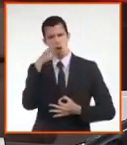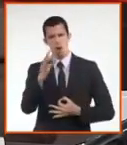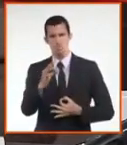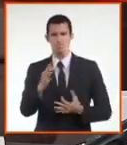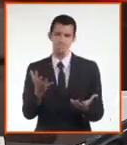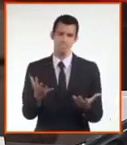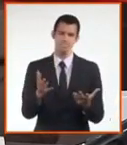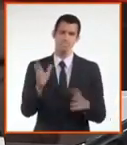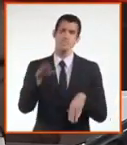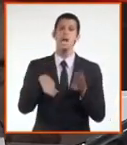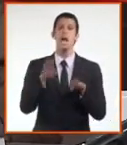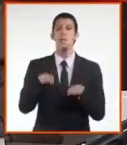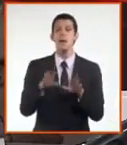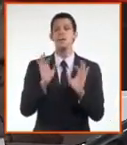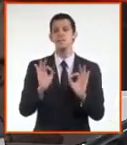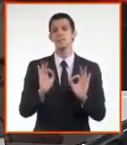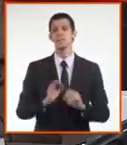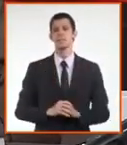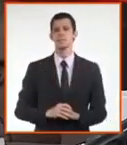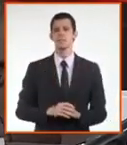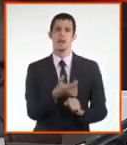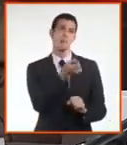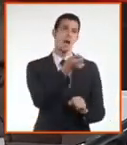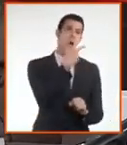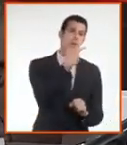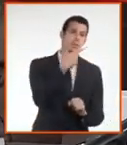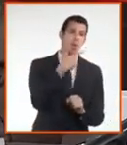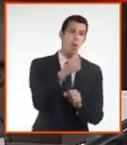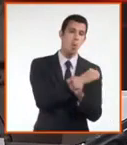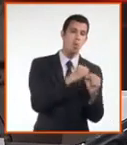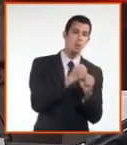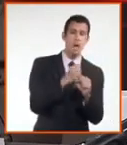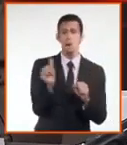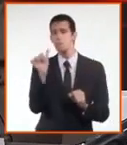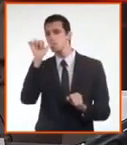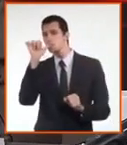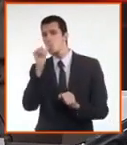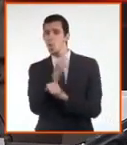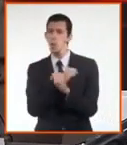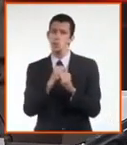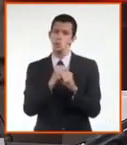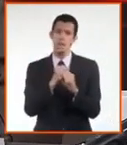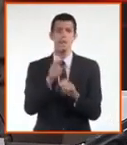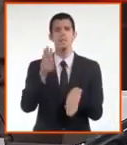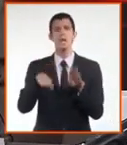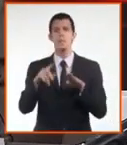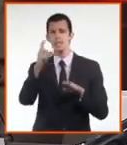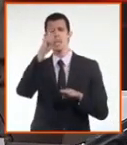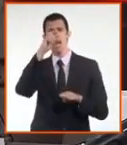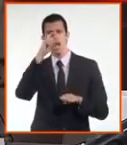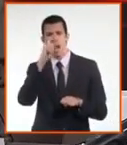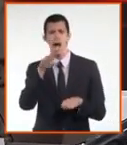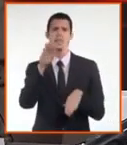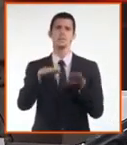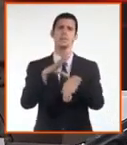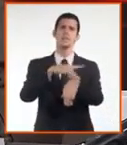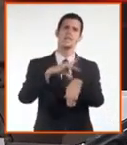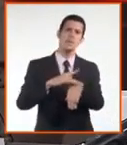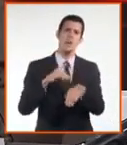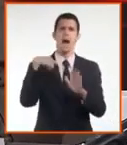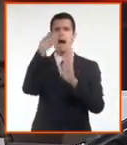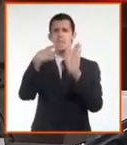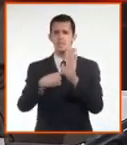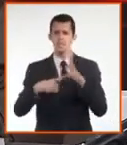enfermedad crónica que tiene que trabajar tiene que comportarse y entonces en las tabletas es más fácil llevar una